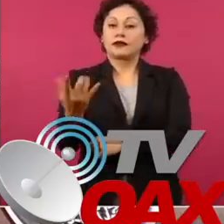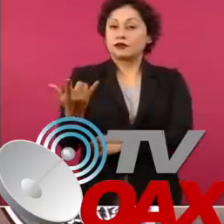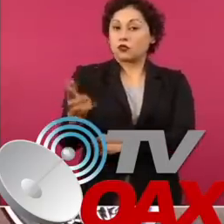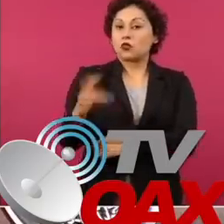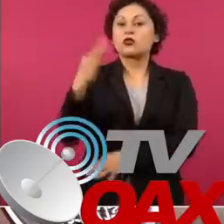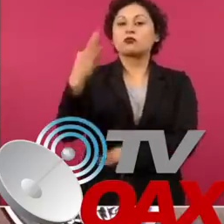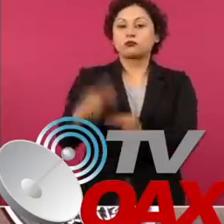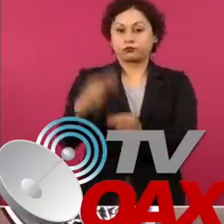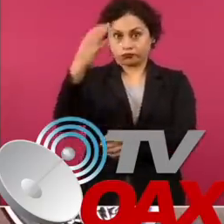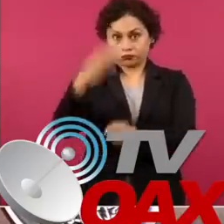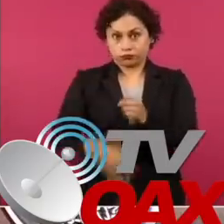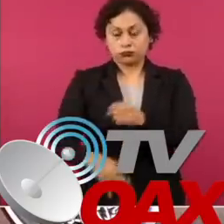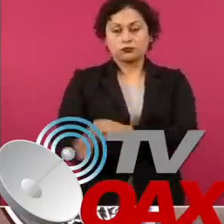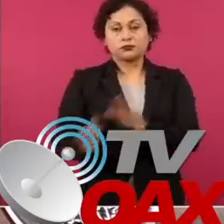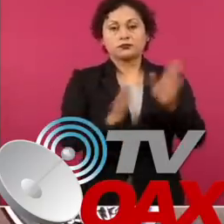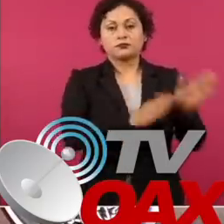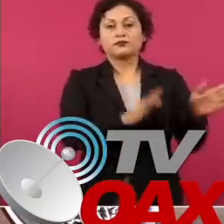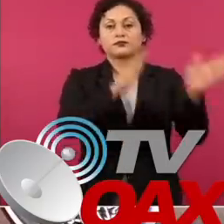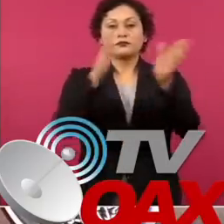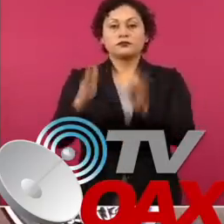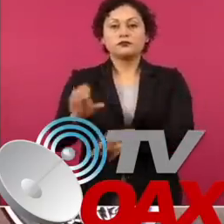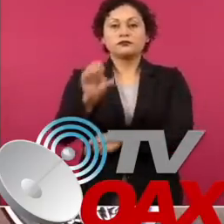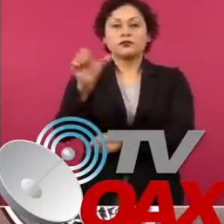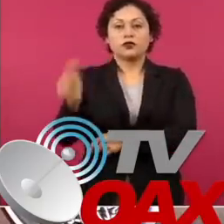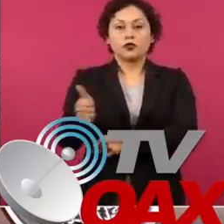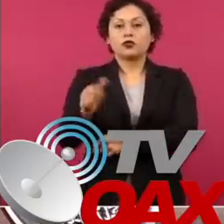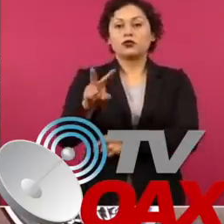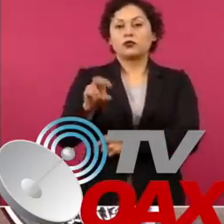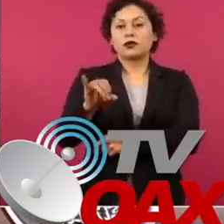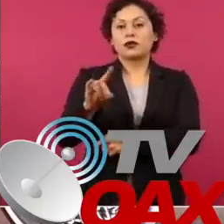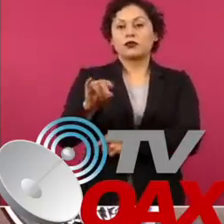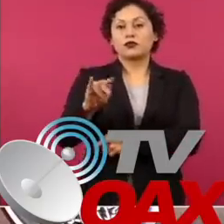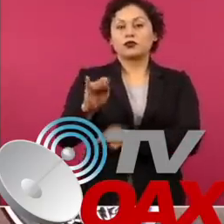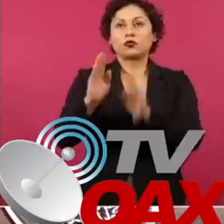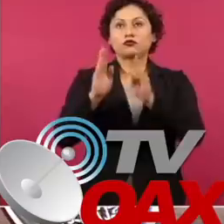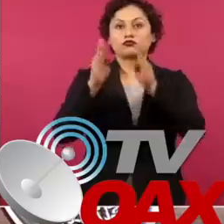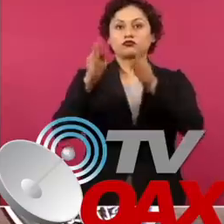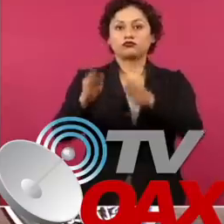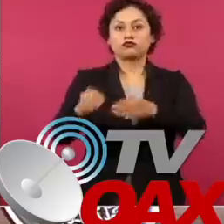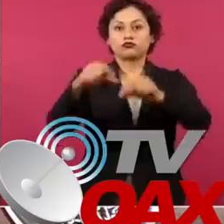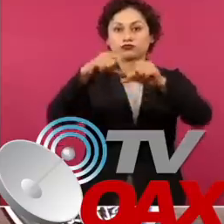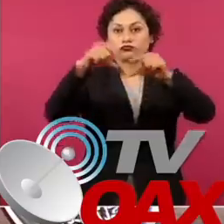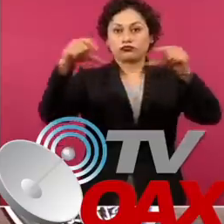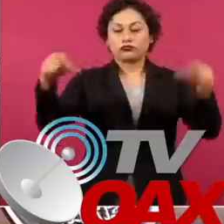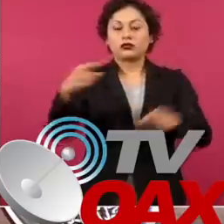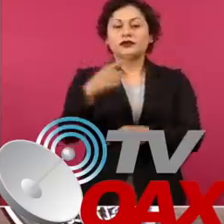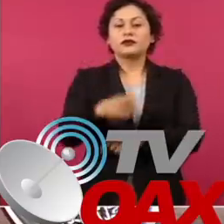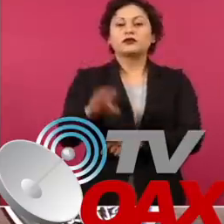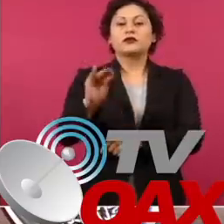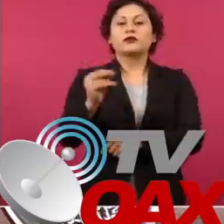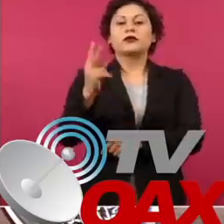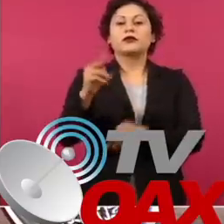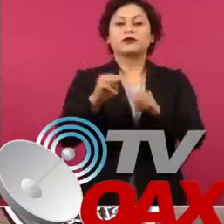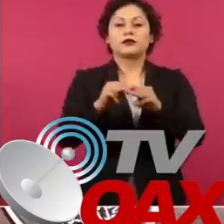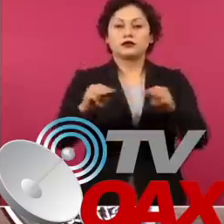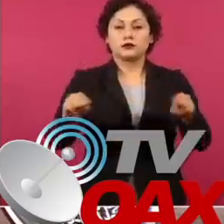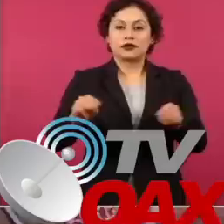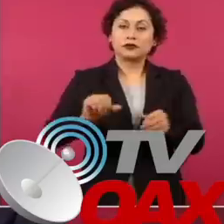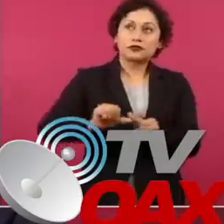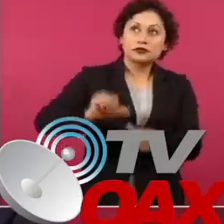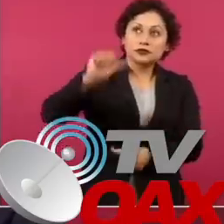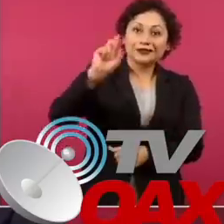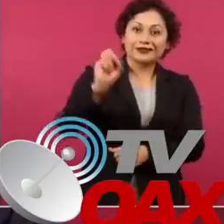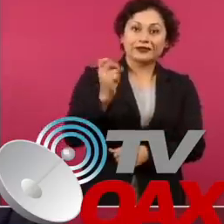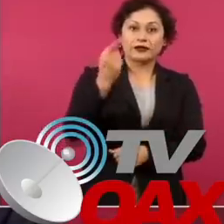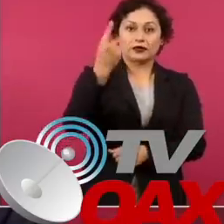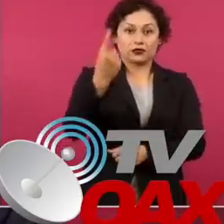La siguiente obra es la construcción del viaducto en doble voladizo, que son 192 metros de longitud, 31 metros de altura, que es